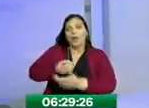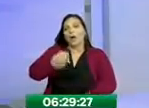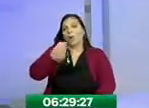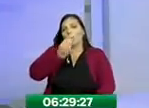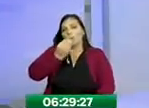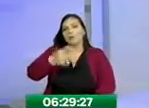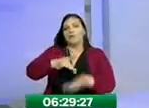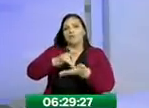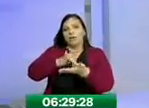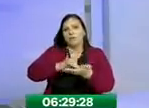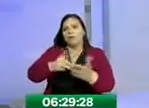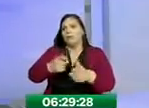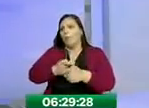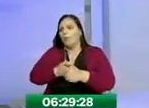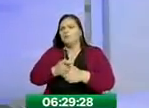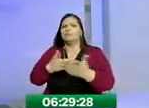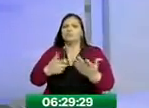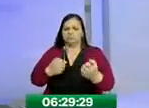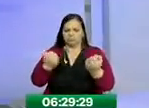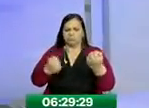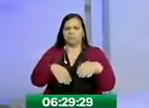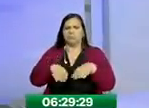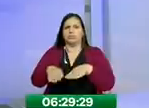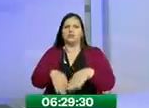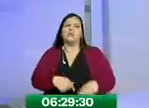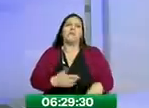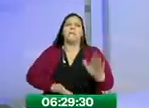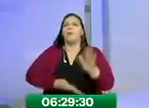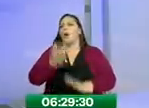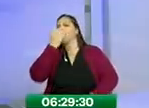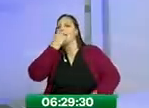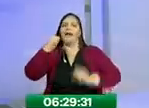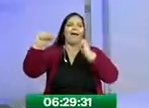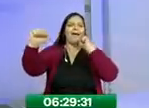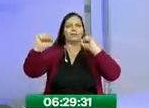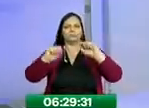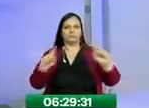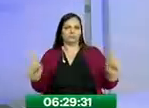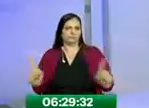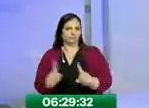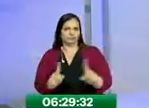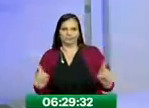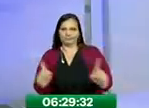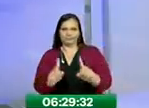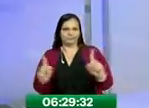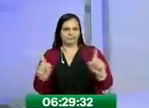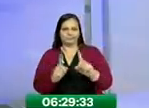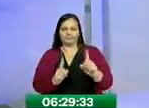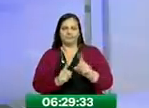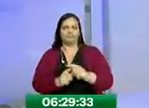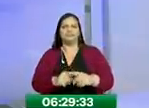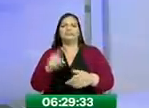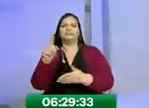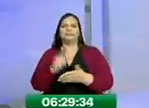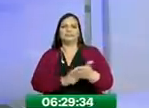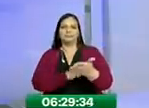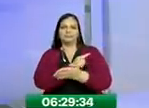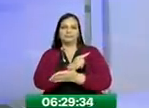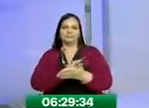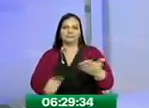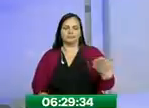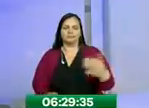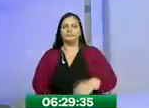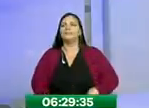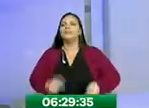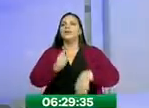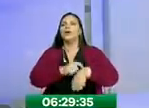hay que estar acá poniendo y arrimando siempre el hombro para salir de esta crisis, de esta pandemia, como es el coronavirus. Son